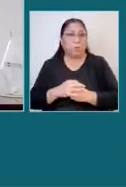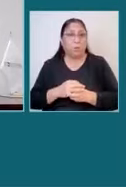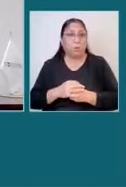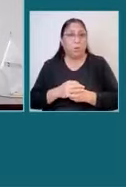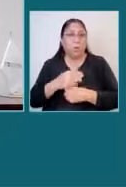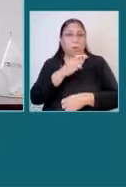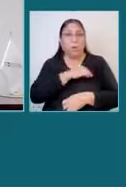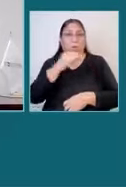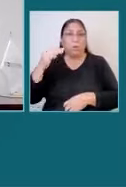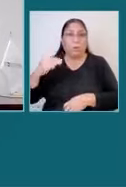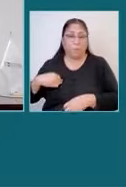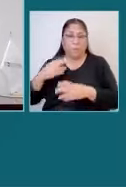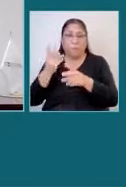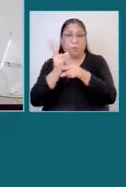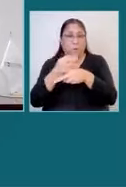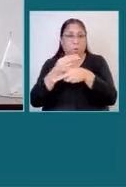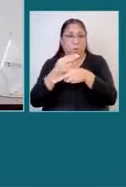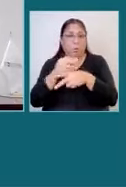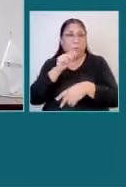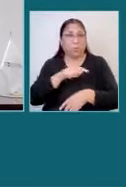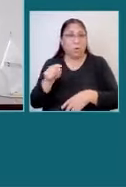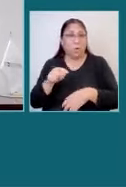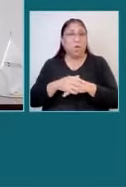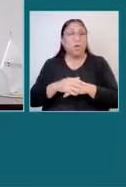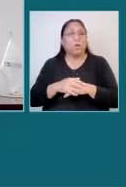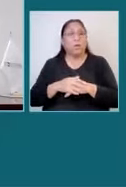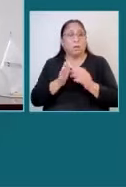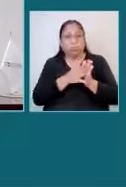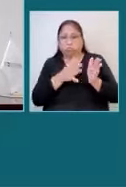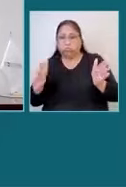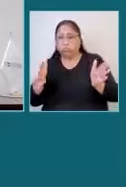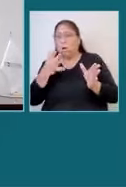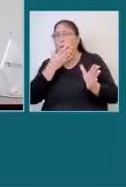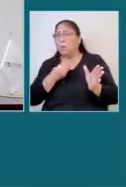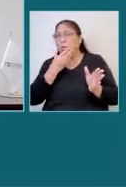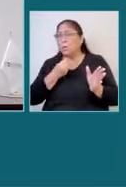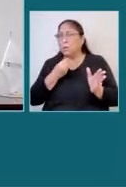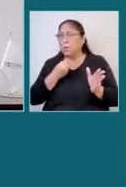con el Ministerio de la Producción, y a diciembre del año